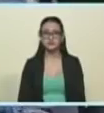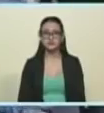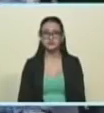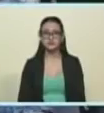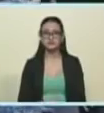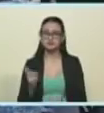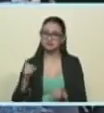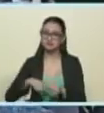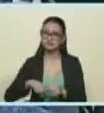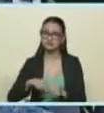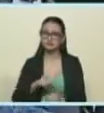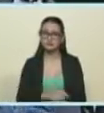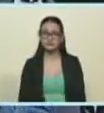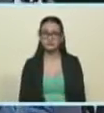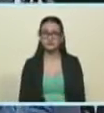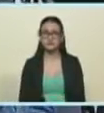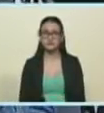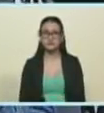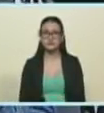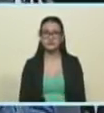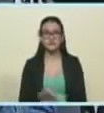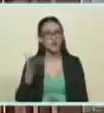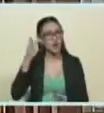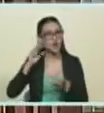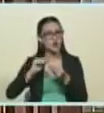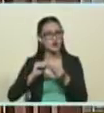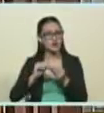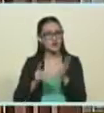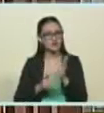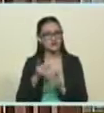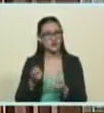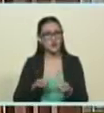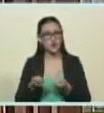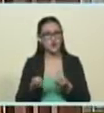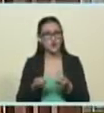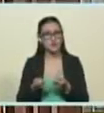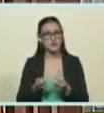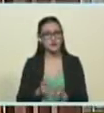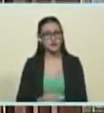incorporándolo, los nuevos conceptos del desarrollo económico,